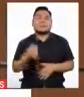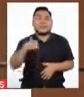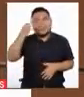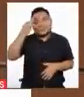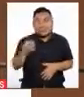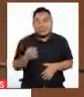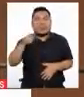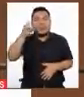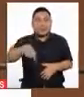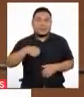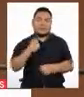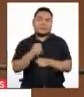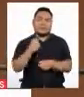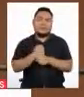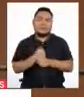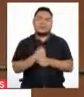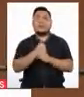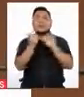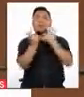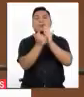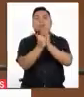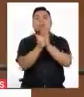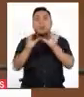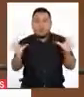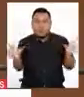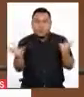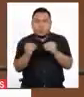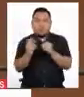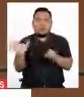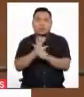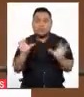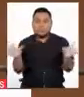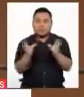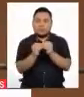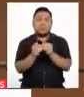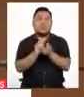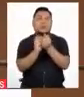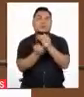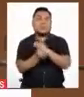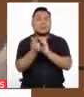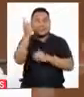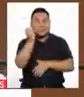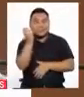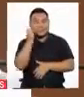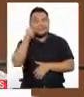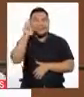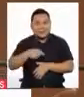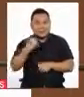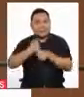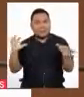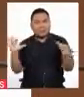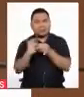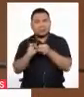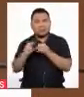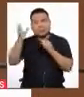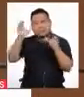trabajar una ley integral de reforma de pensiones, y debemos hacerlo juntos, Legislativo y